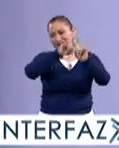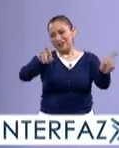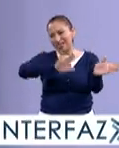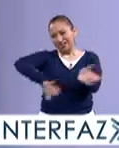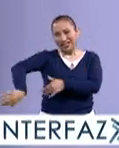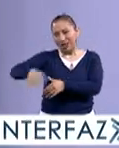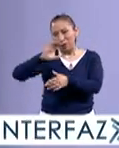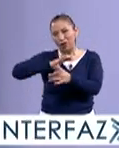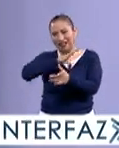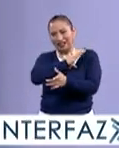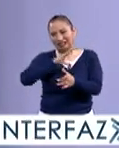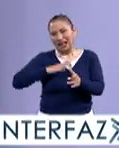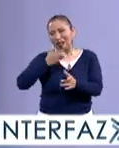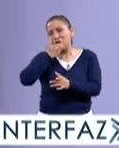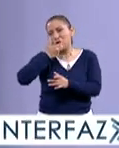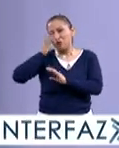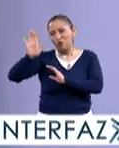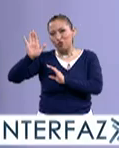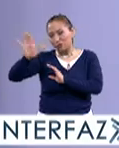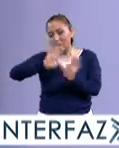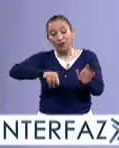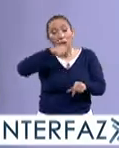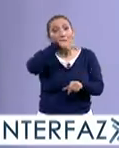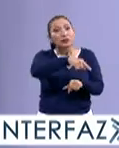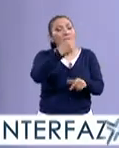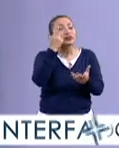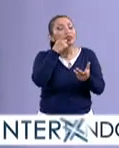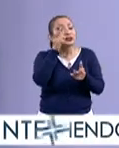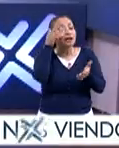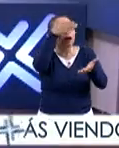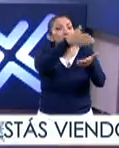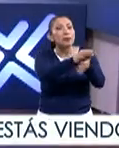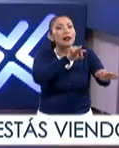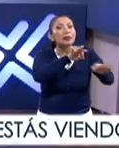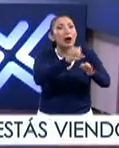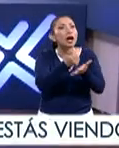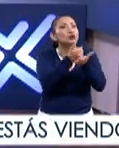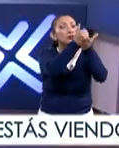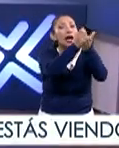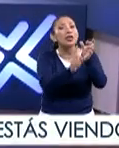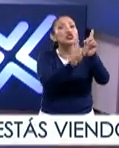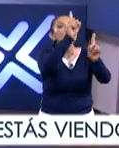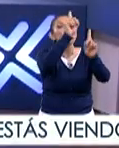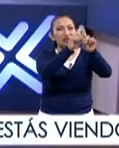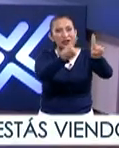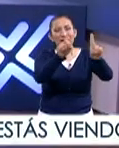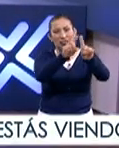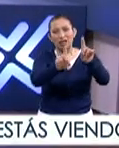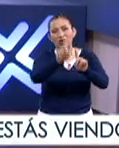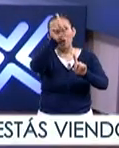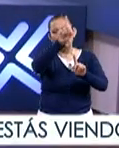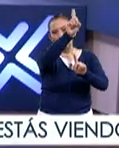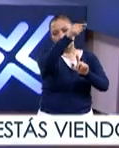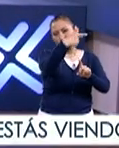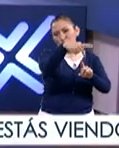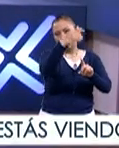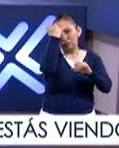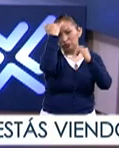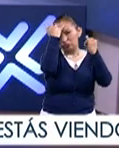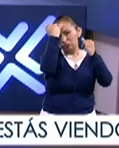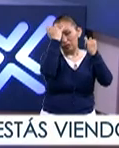sí, cristiana tradicional, sino que iban a trabajar para los dioses. Y entonces